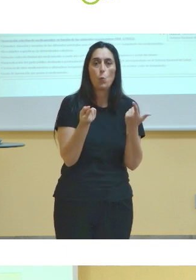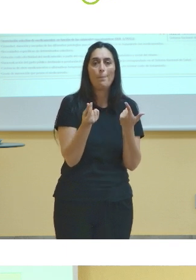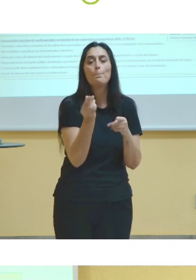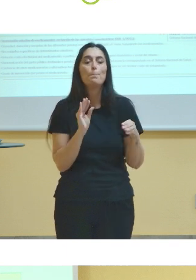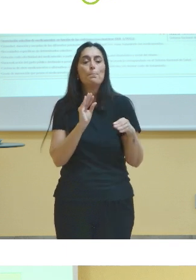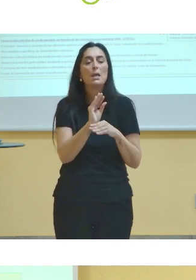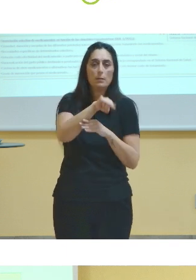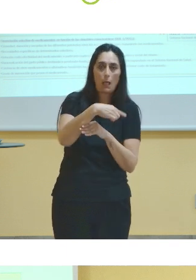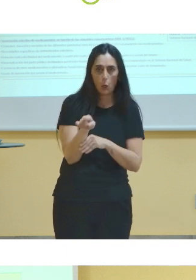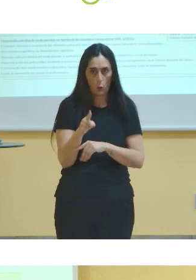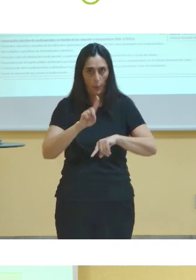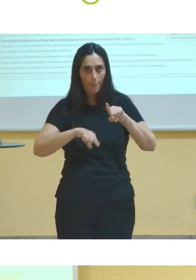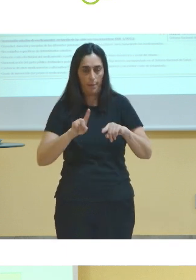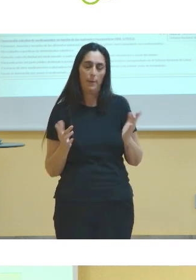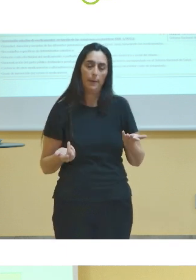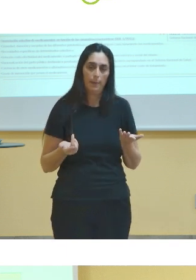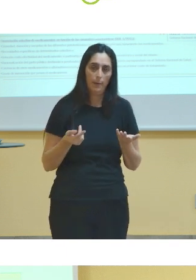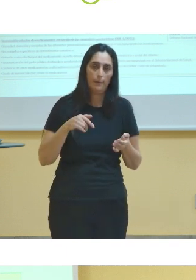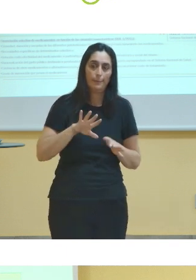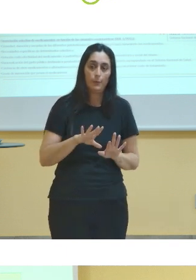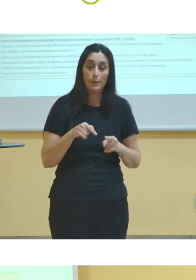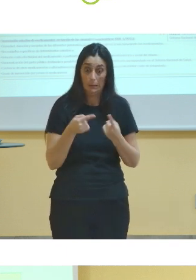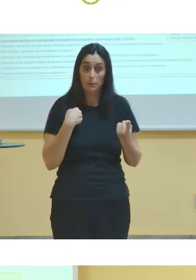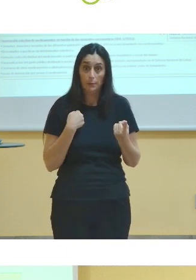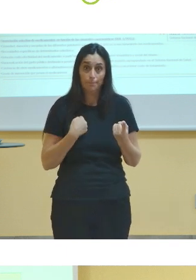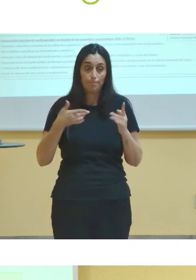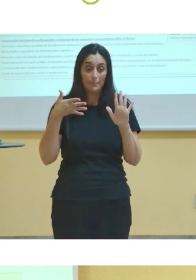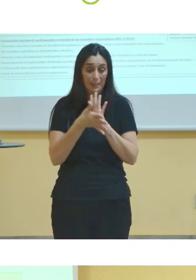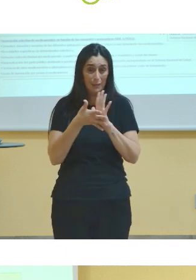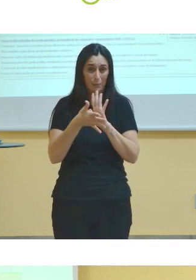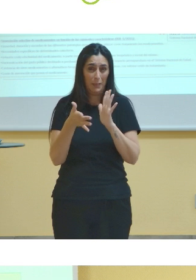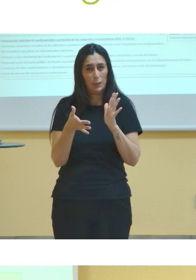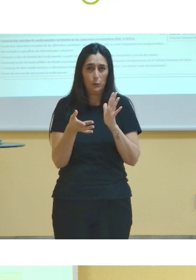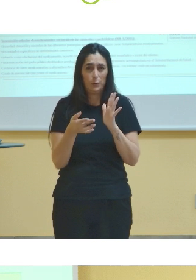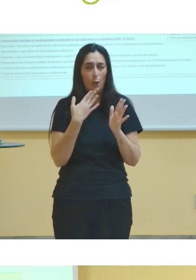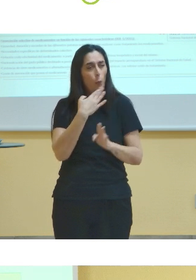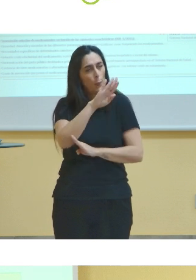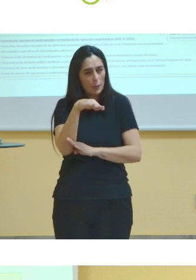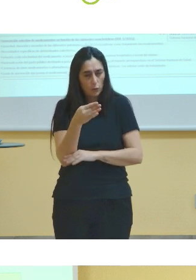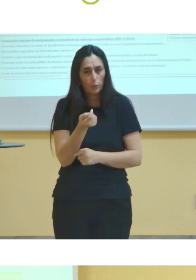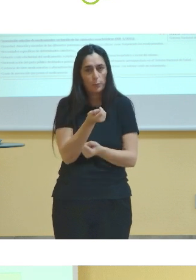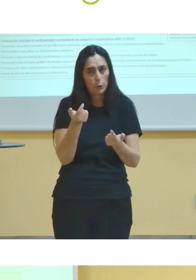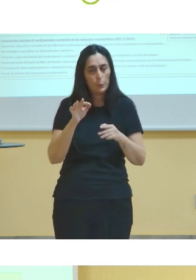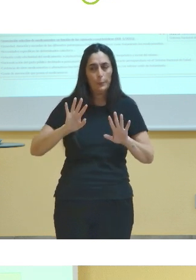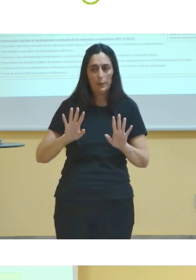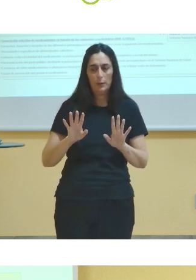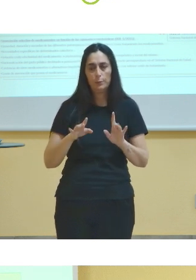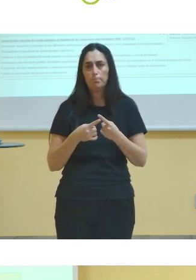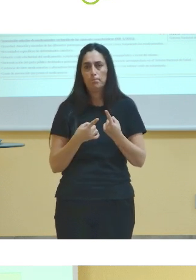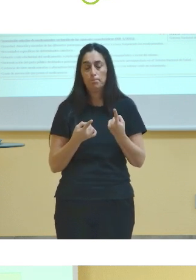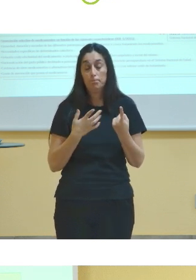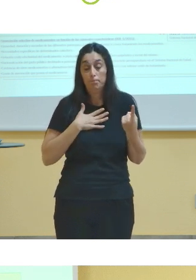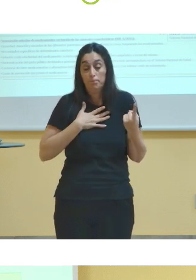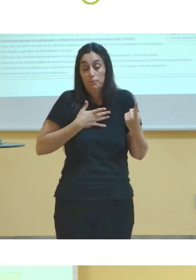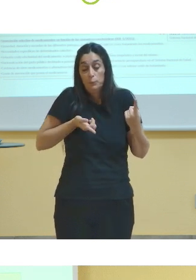financiarlo o no, ¿no? Entonces, bueno, también esto es un poco lo que explicamos, porque es un poquito desconocido, pero es un poco lo que